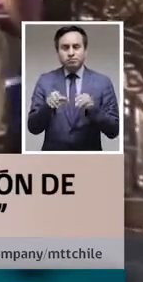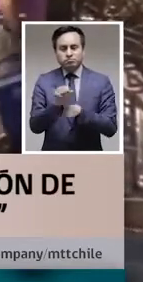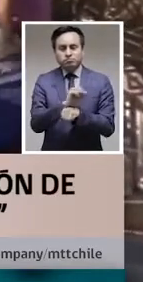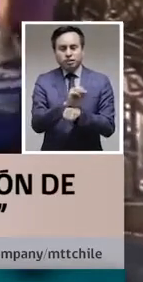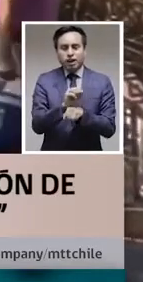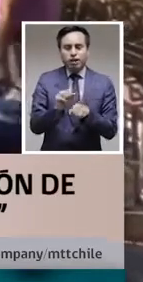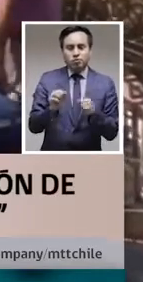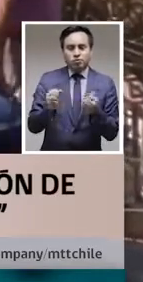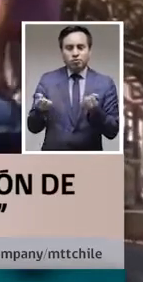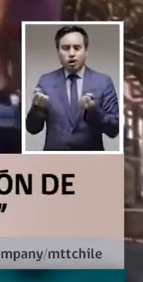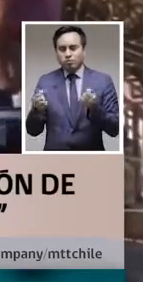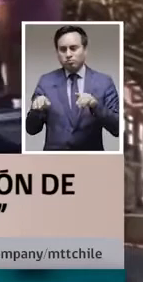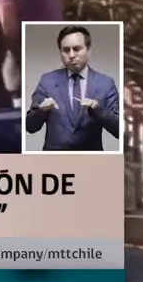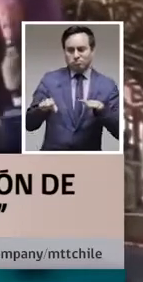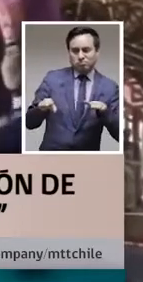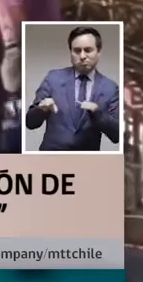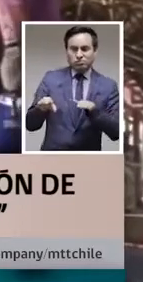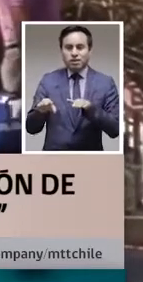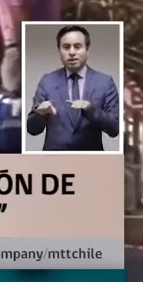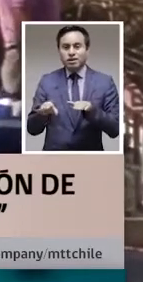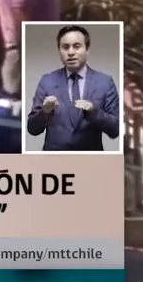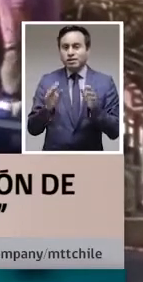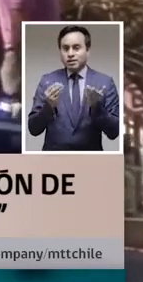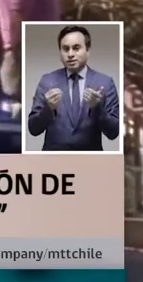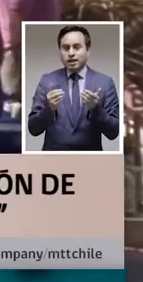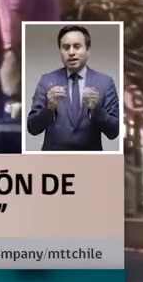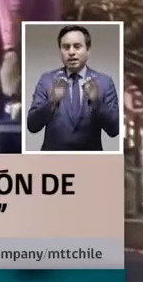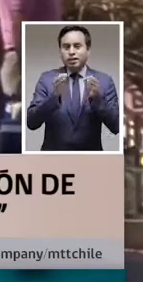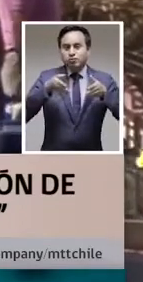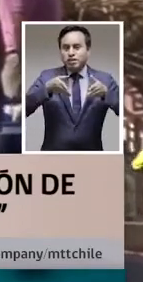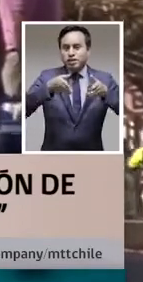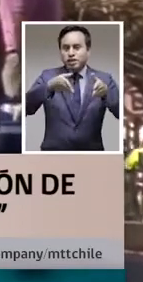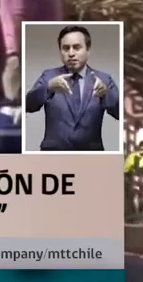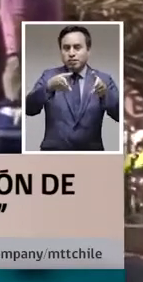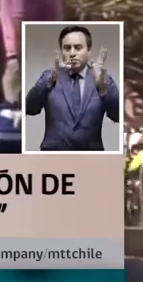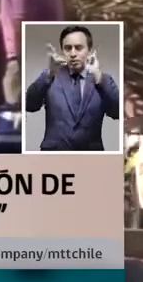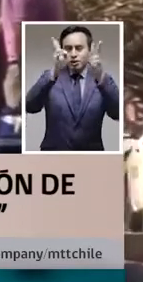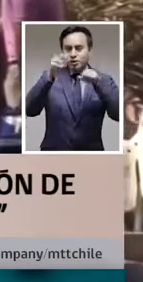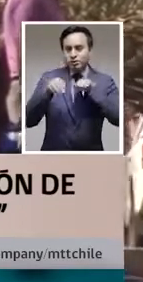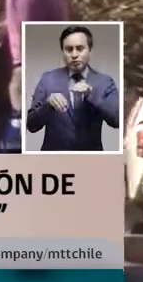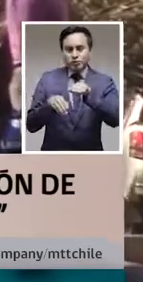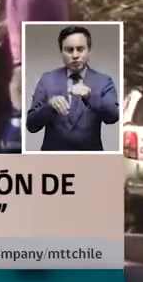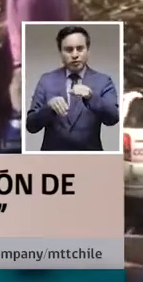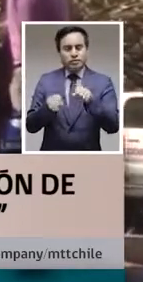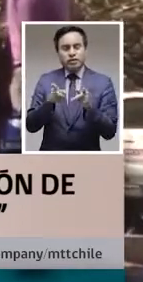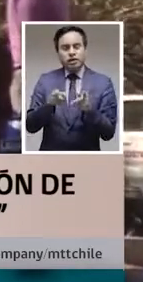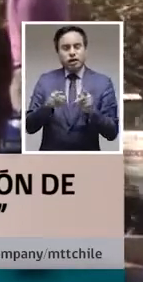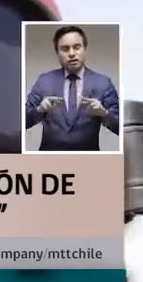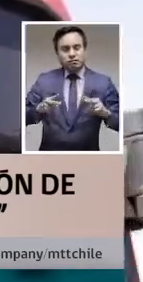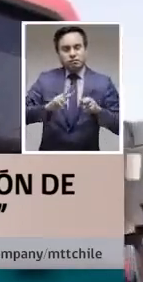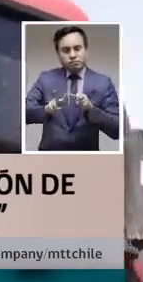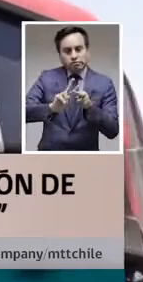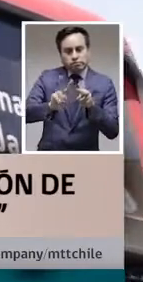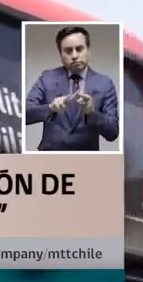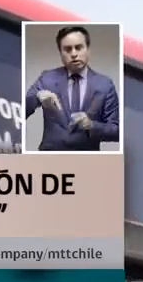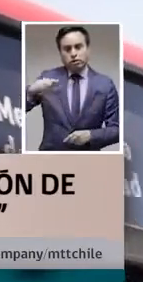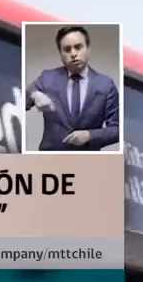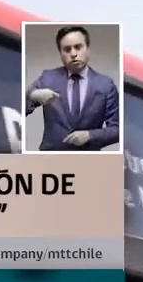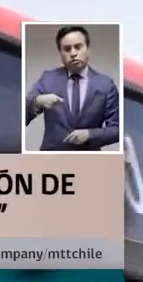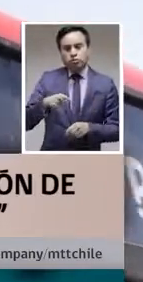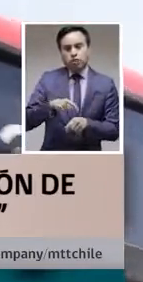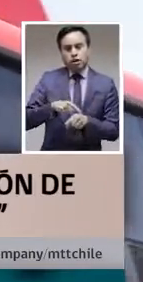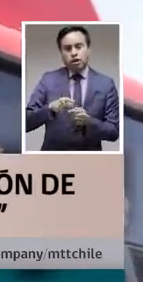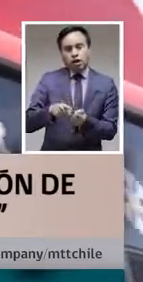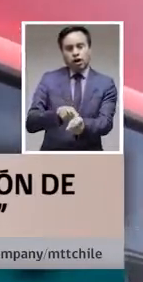del tráfico, a menos que tengan corredores exclusivos, cuya construcción tiene un alto costo y largos plazos,